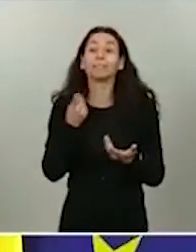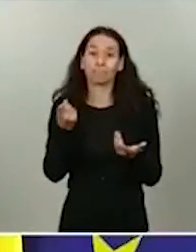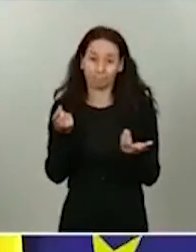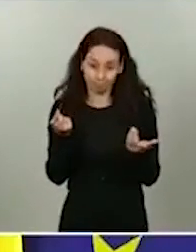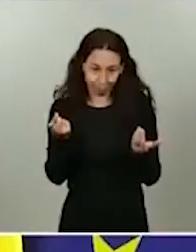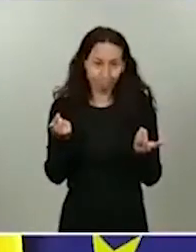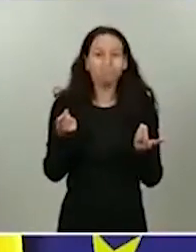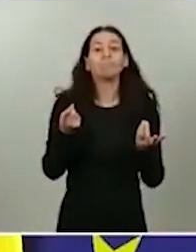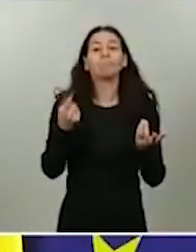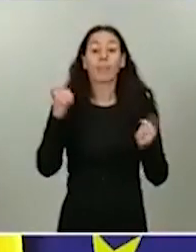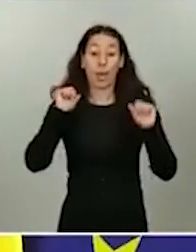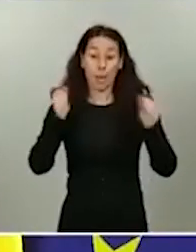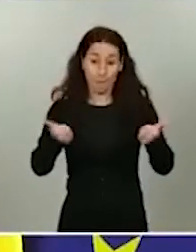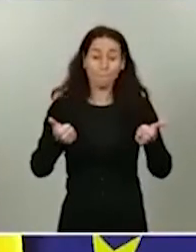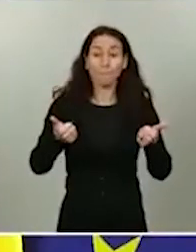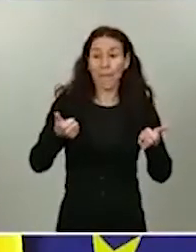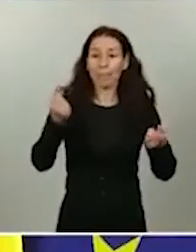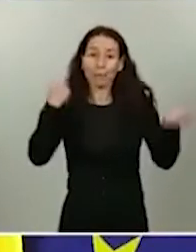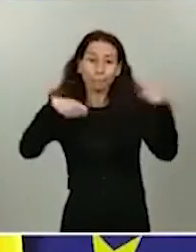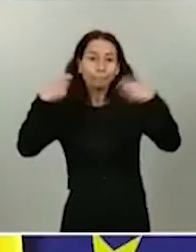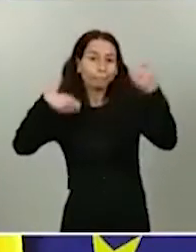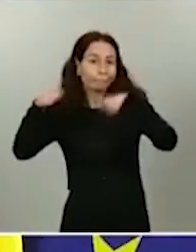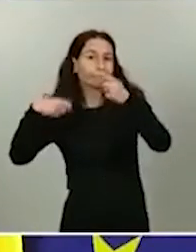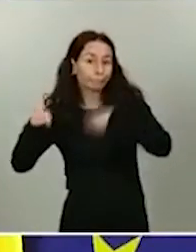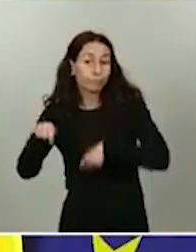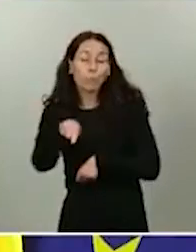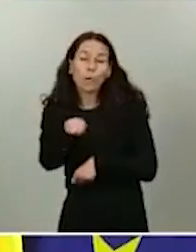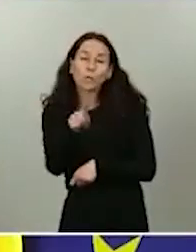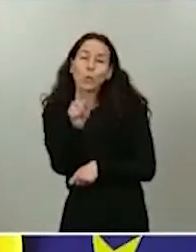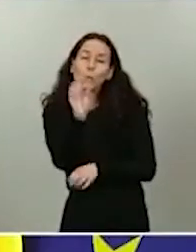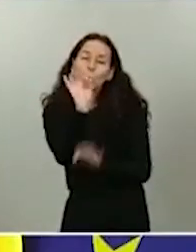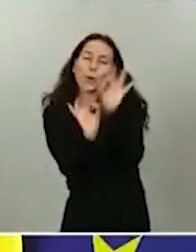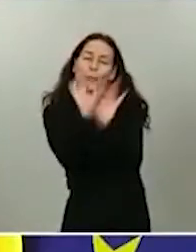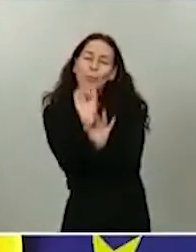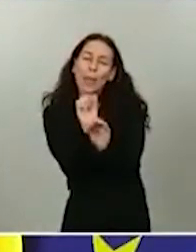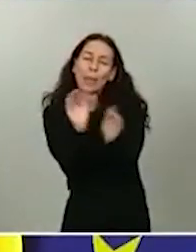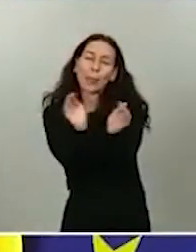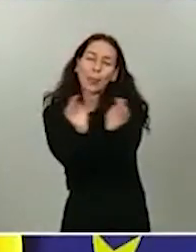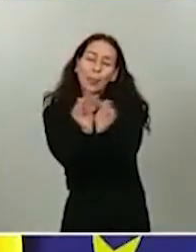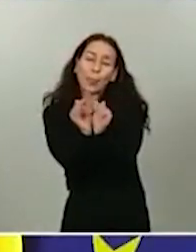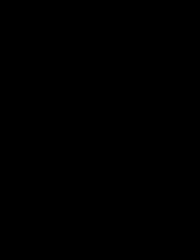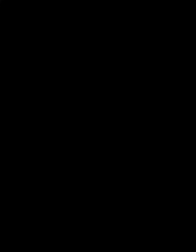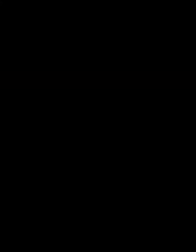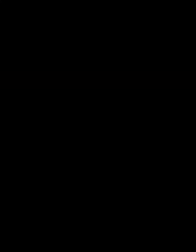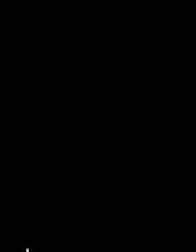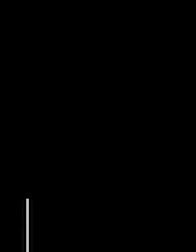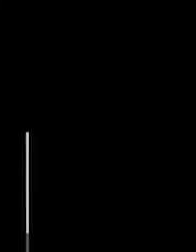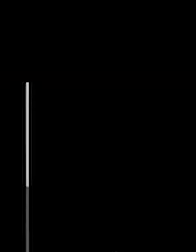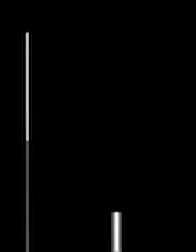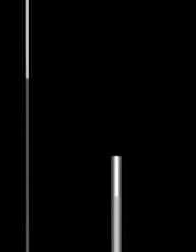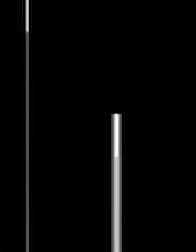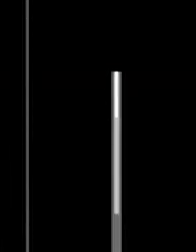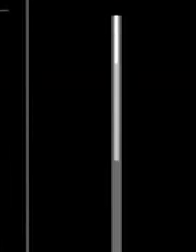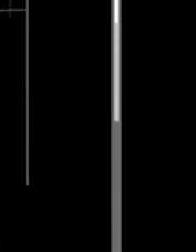ongs si les viene bien más más no tengo que decir sobre el tema